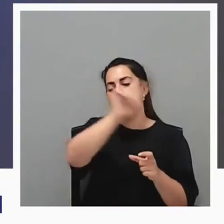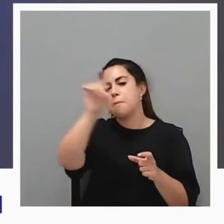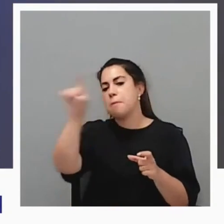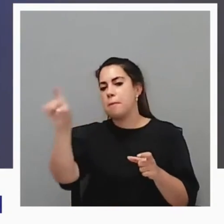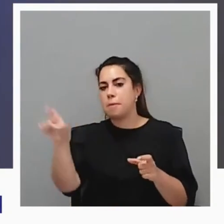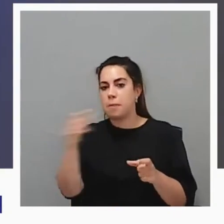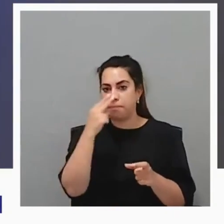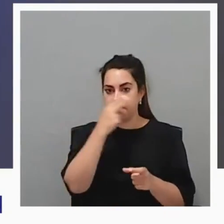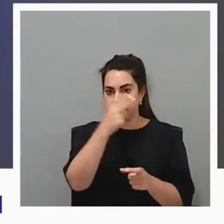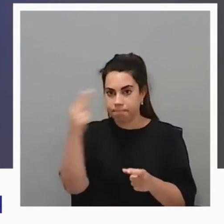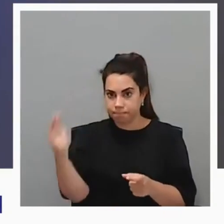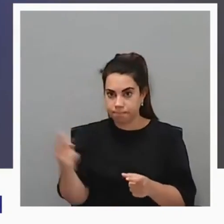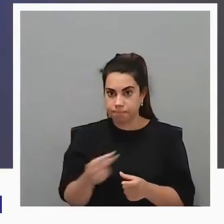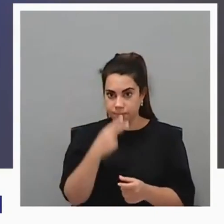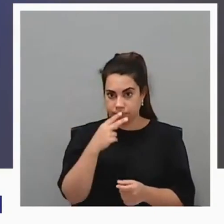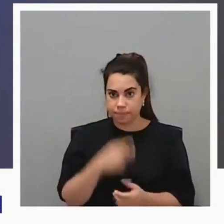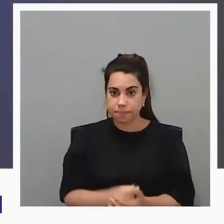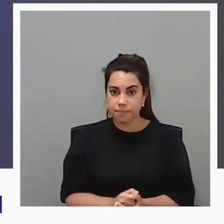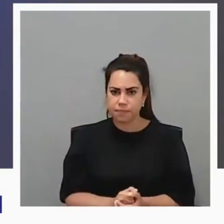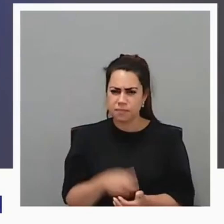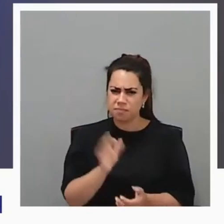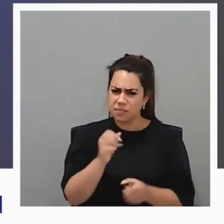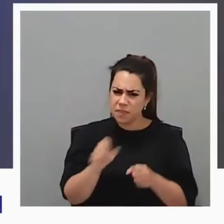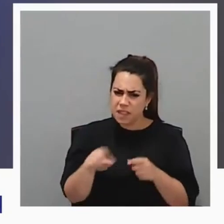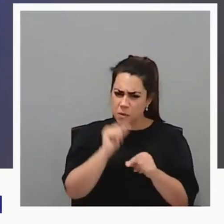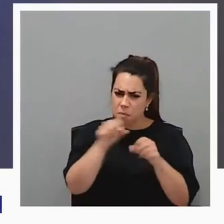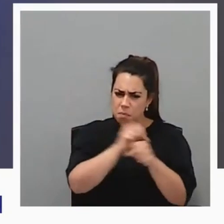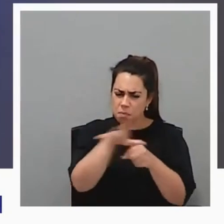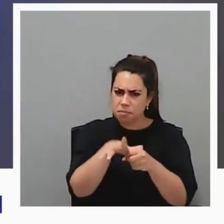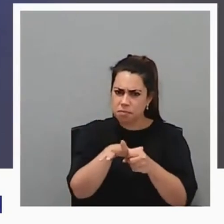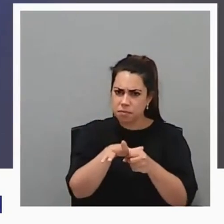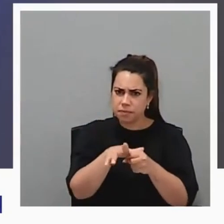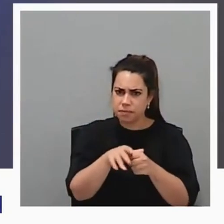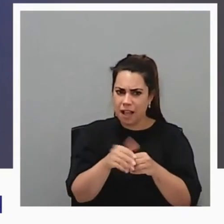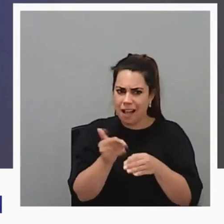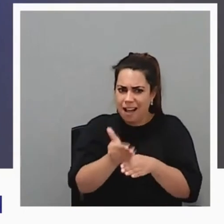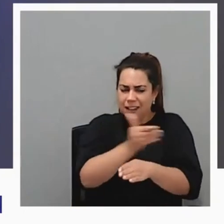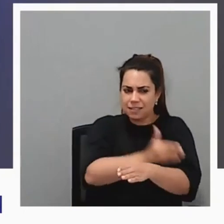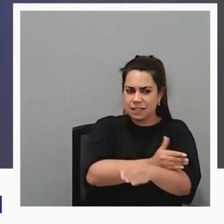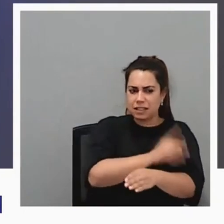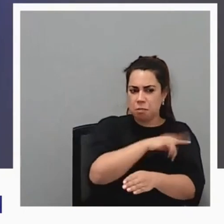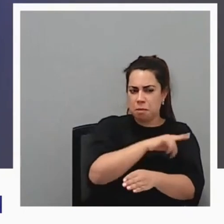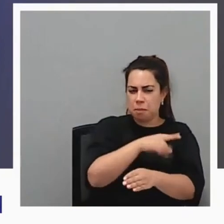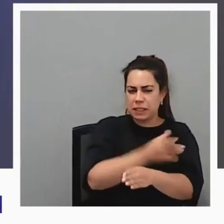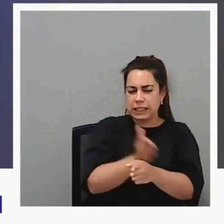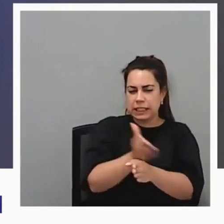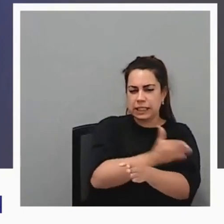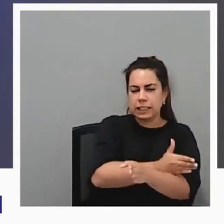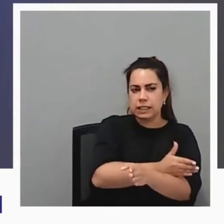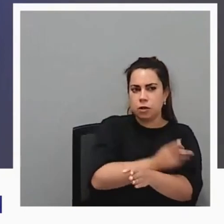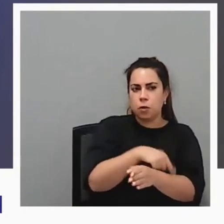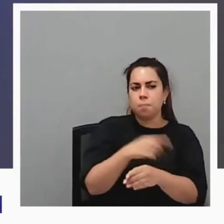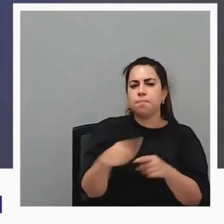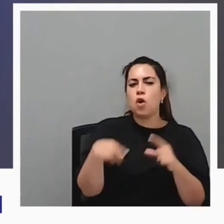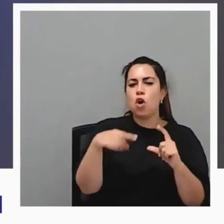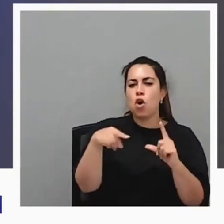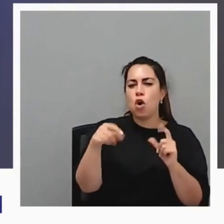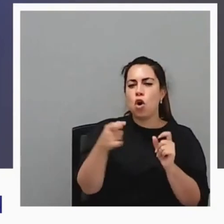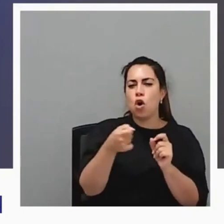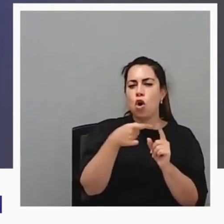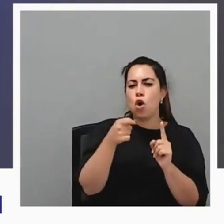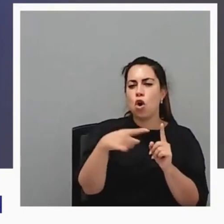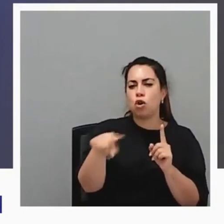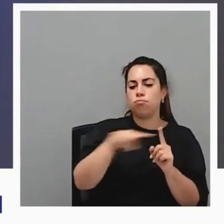de la pandemia, unos meses antes, recibo un correo electrónico del programa de fidelización de